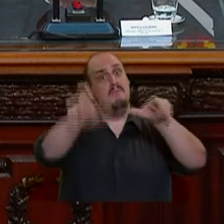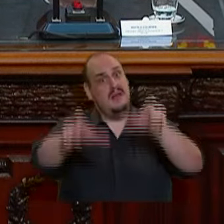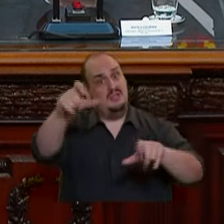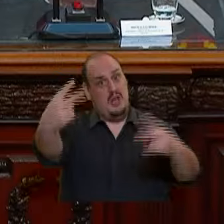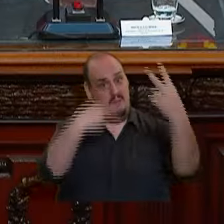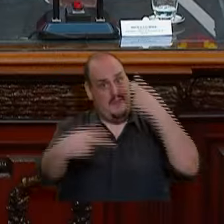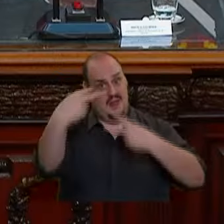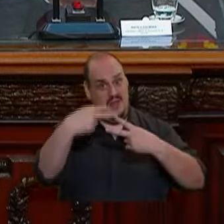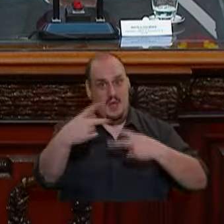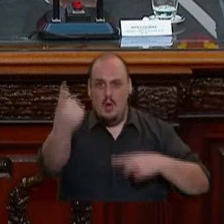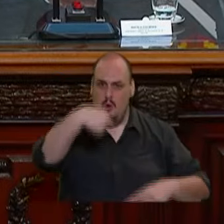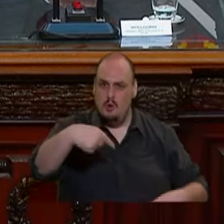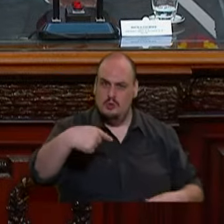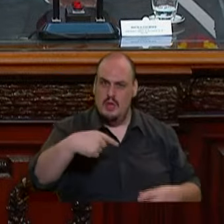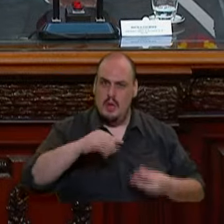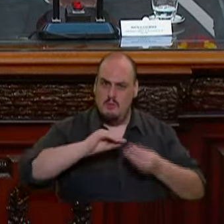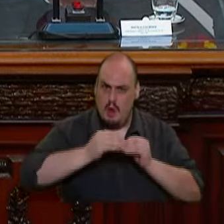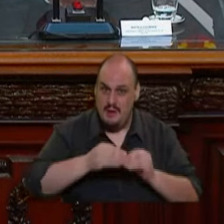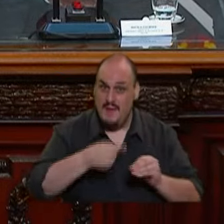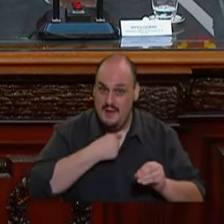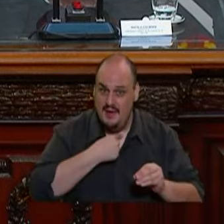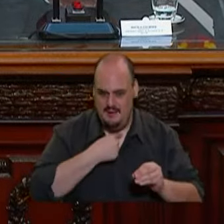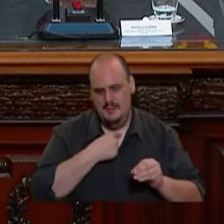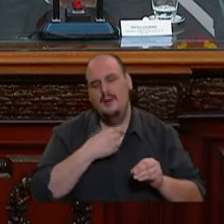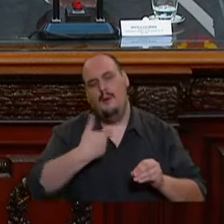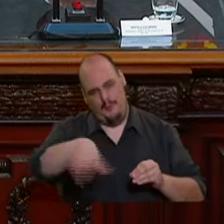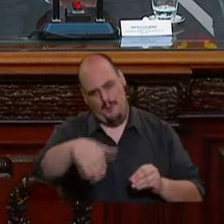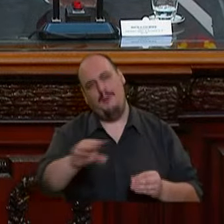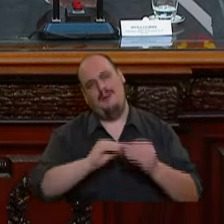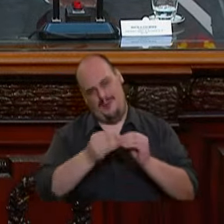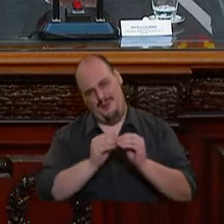si lo que buscan es el conflicto, conflicto tendrán.